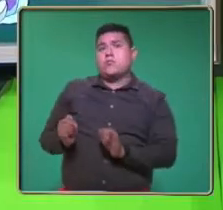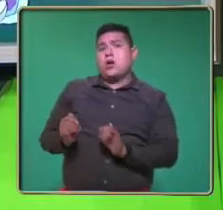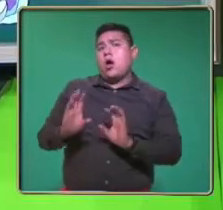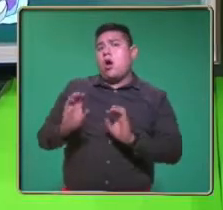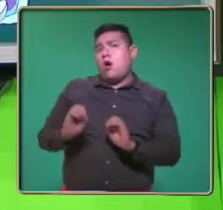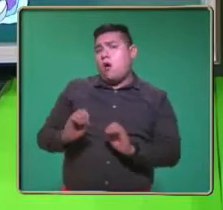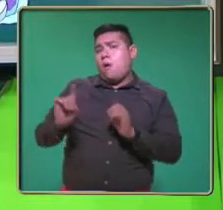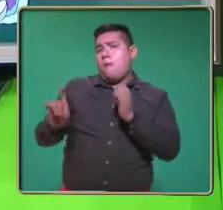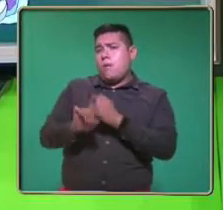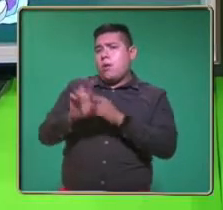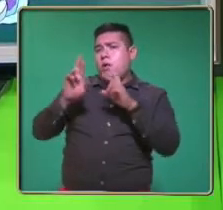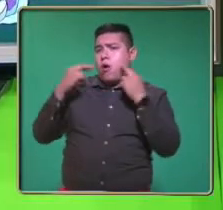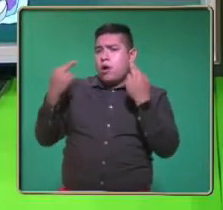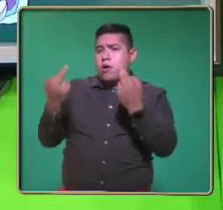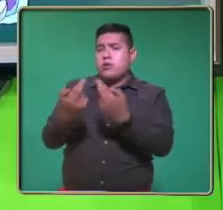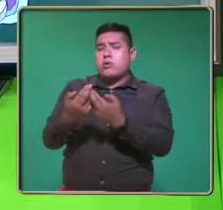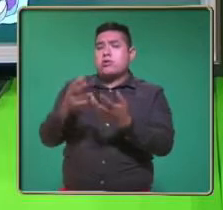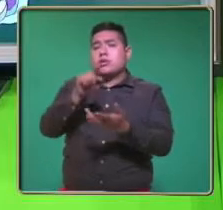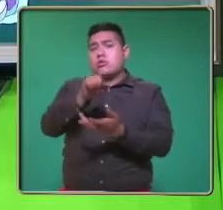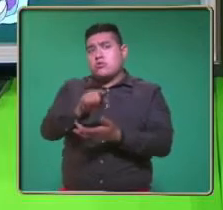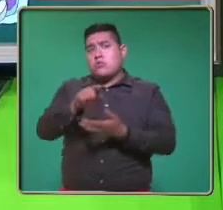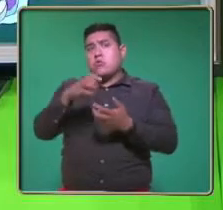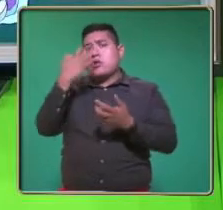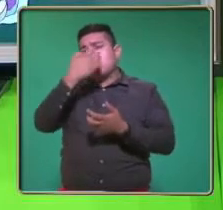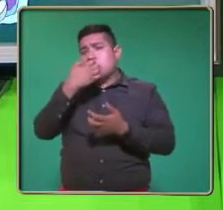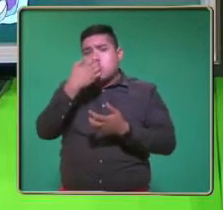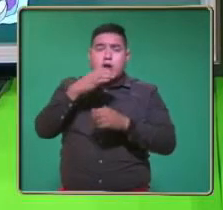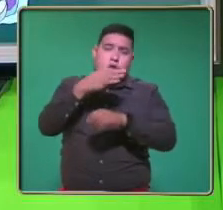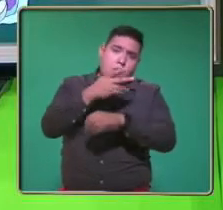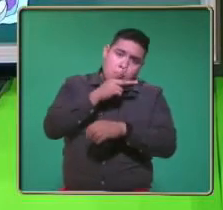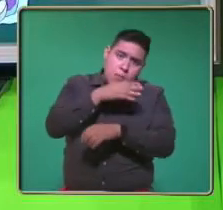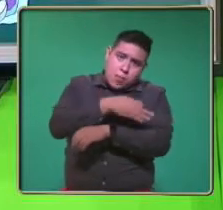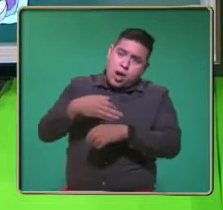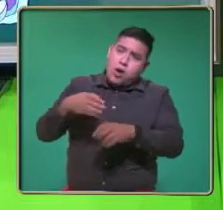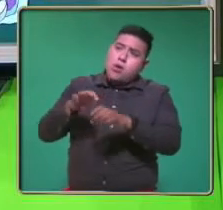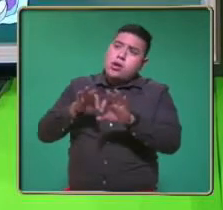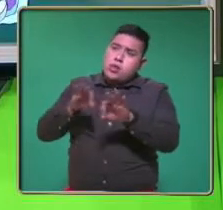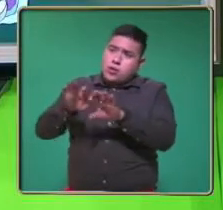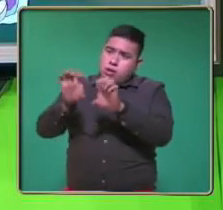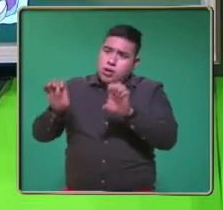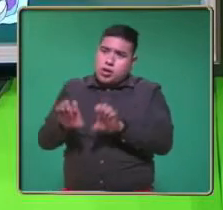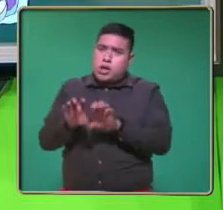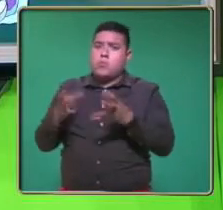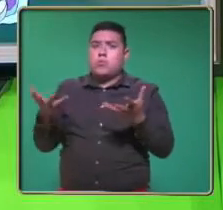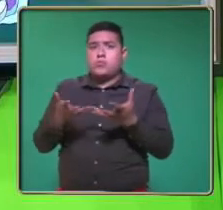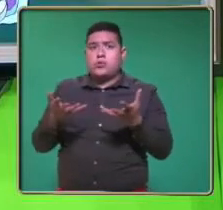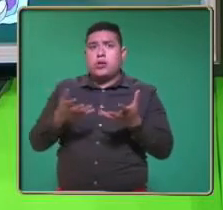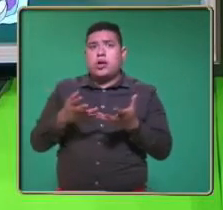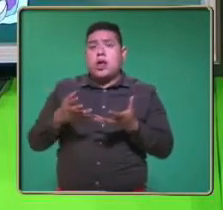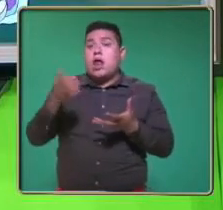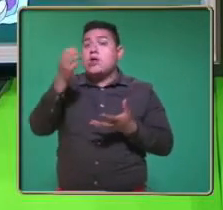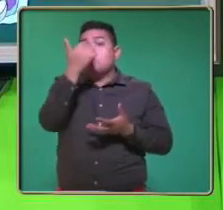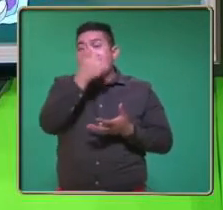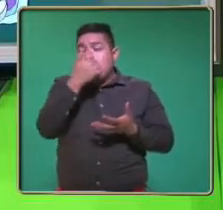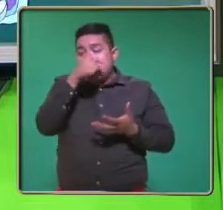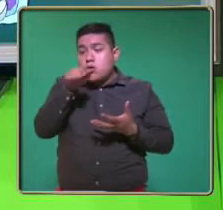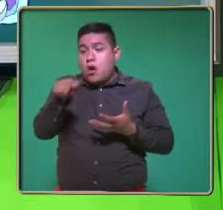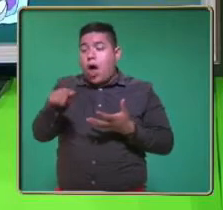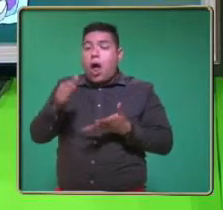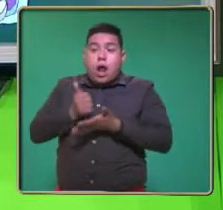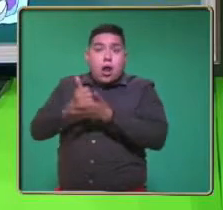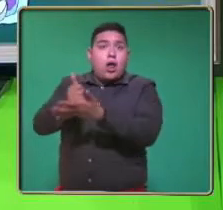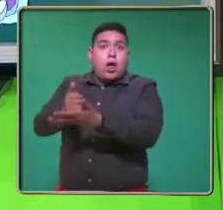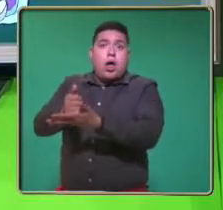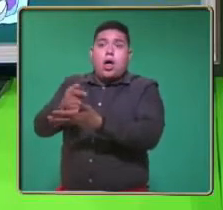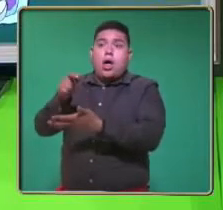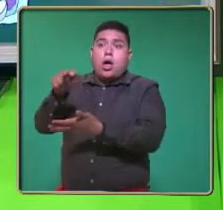situaciones o estas reuniones que tienes con la escuela y con el equipo de apoyo, a ellos les va a ayudar a favorecer esa intervención